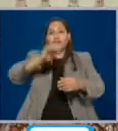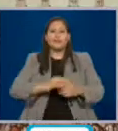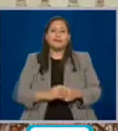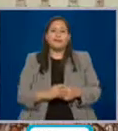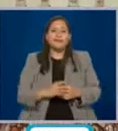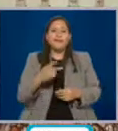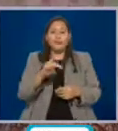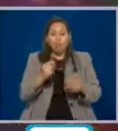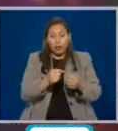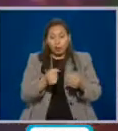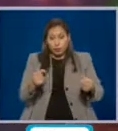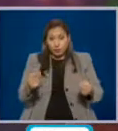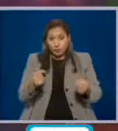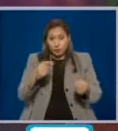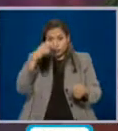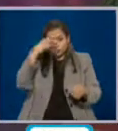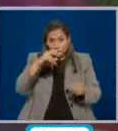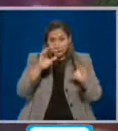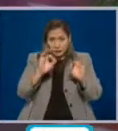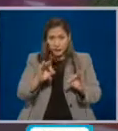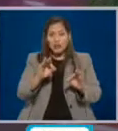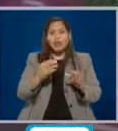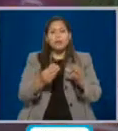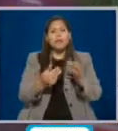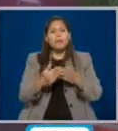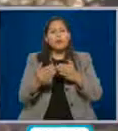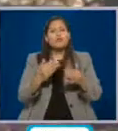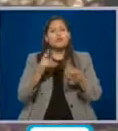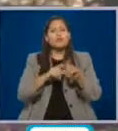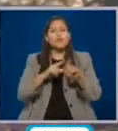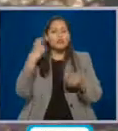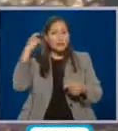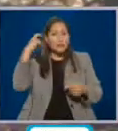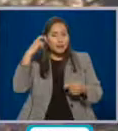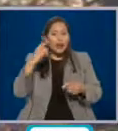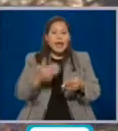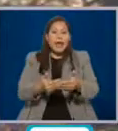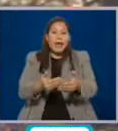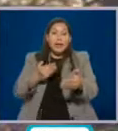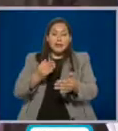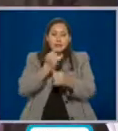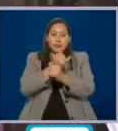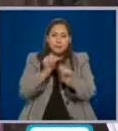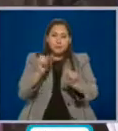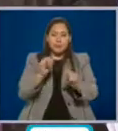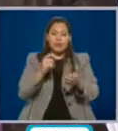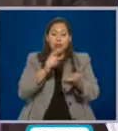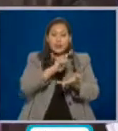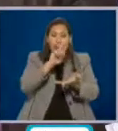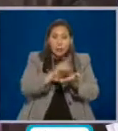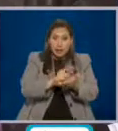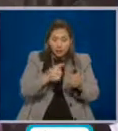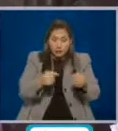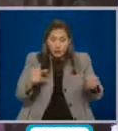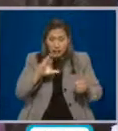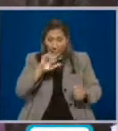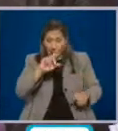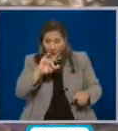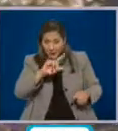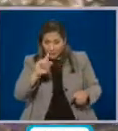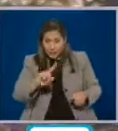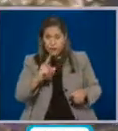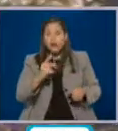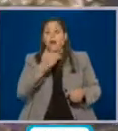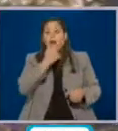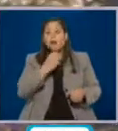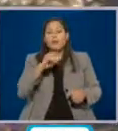bueno, la actual era en Querétaro. Claro. Fue antes, de hecho, de la independencia. La Constitución de Cádiz, cuando